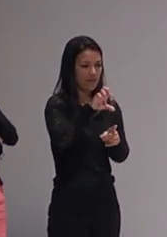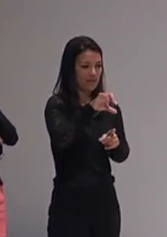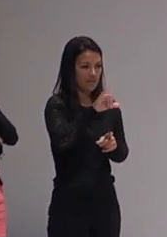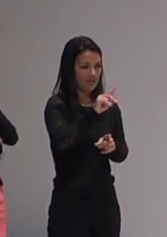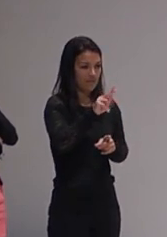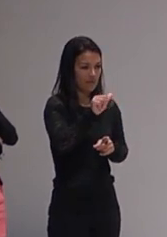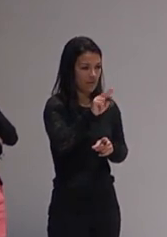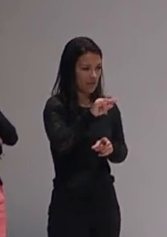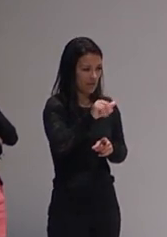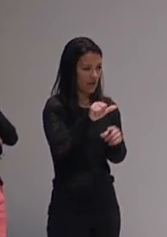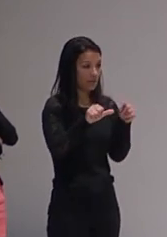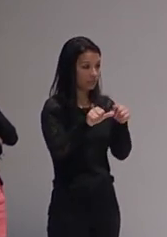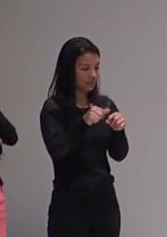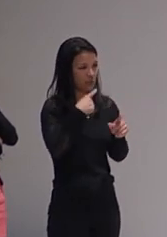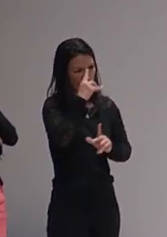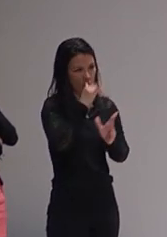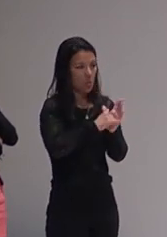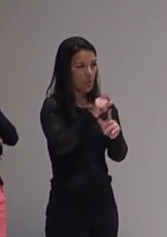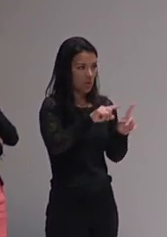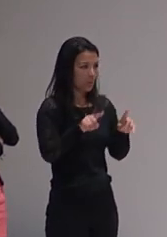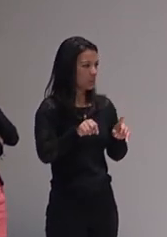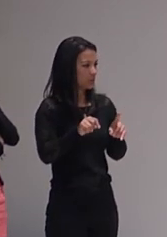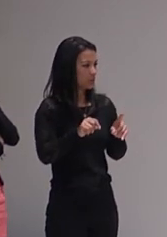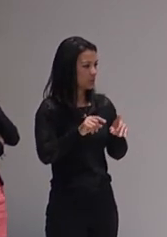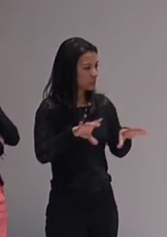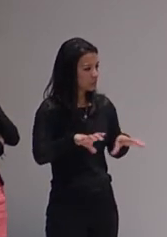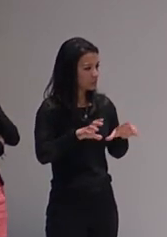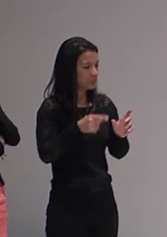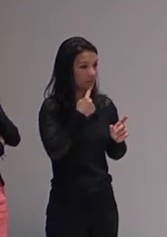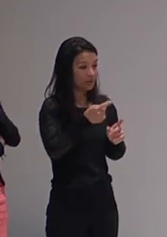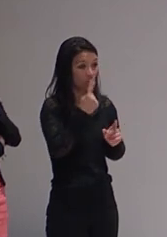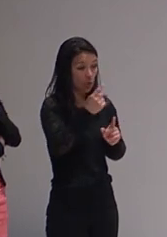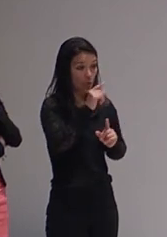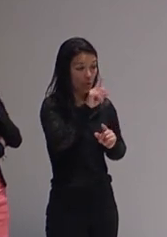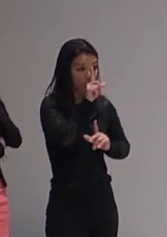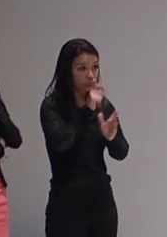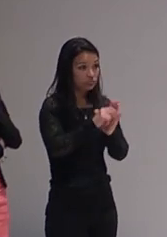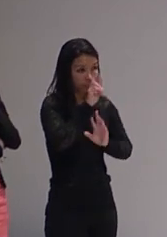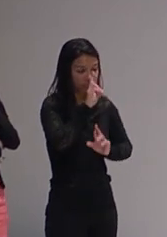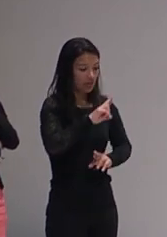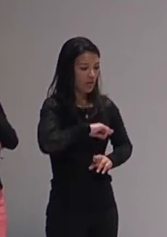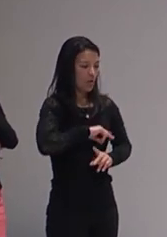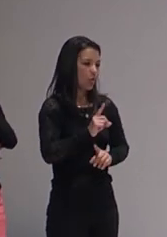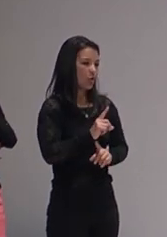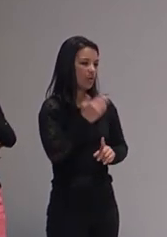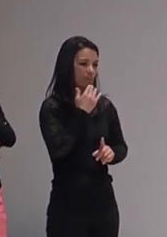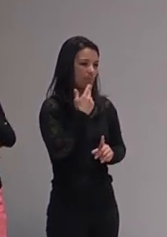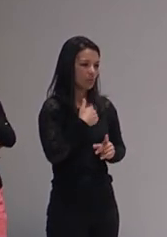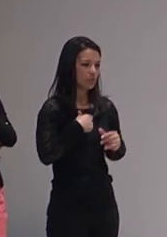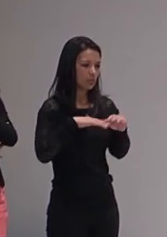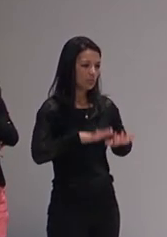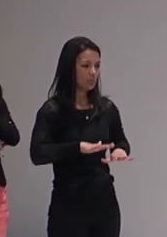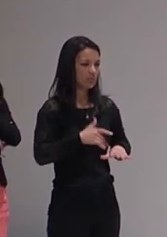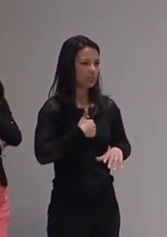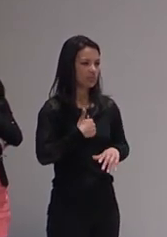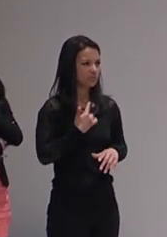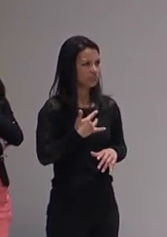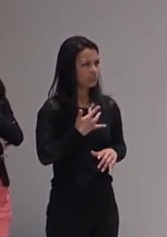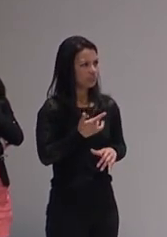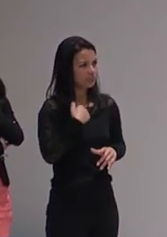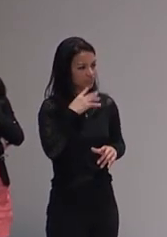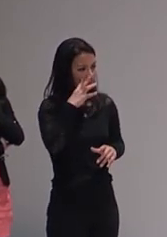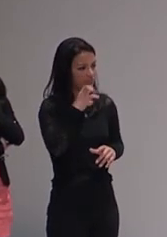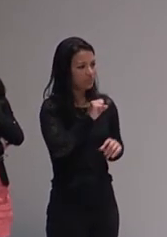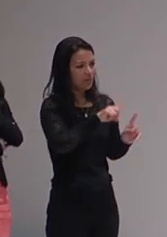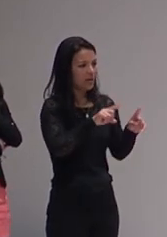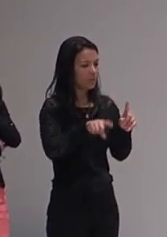creo que hay momentos epifánicos y no de orden religioso. Y momento epifánico es cuando yo descubro mi trabajo con víctimas